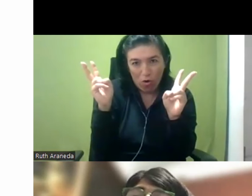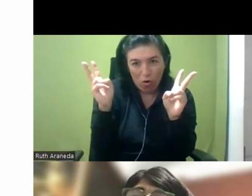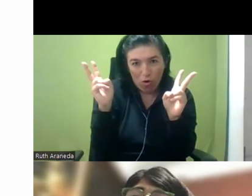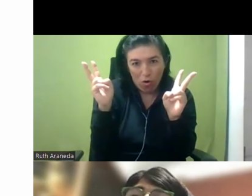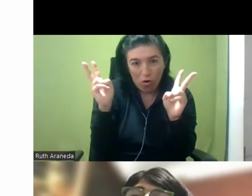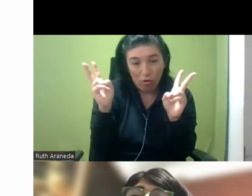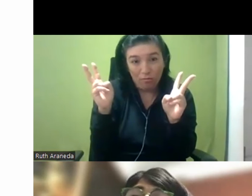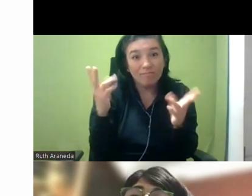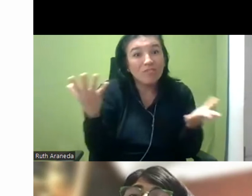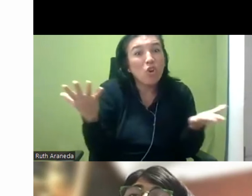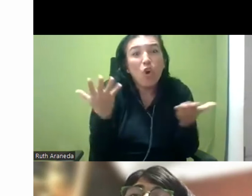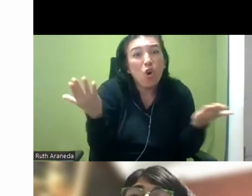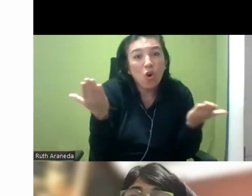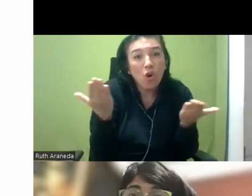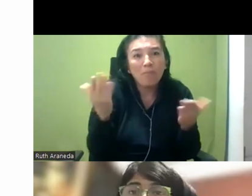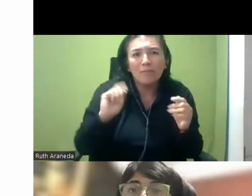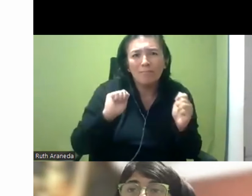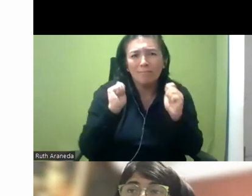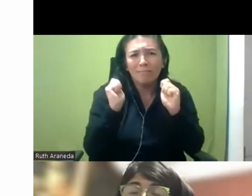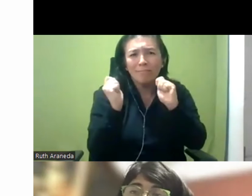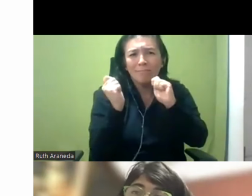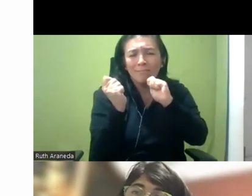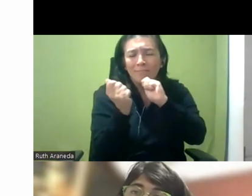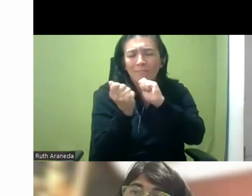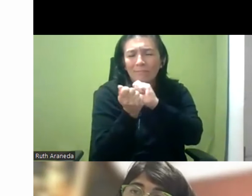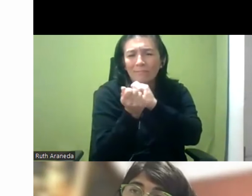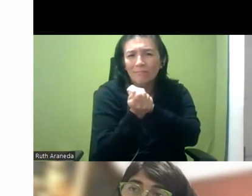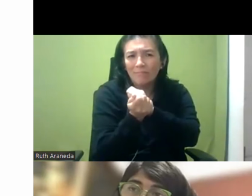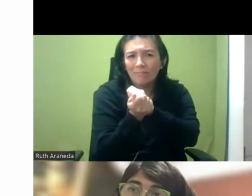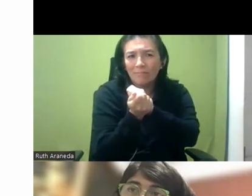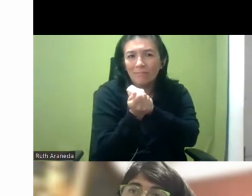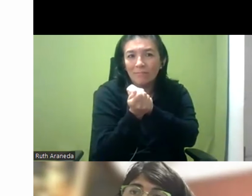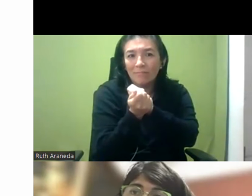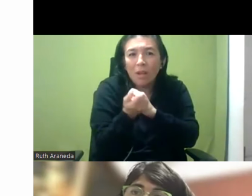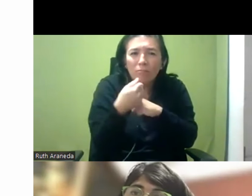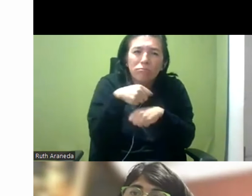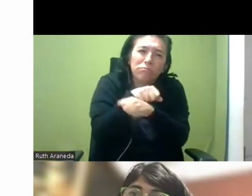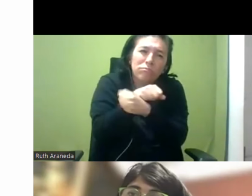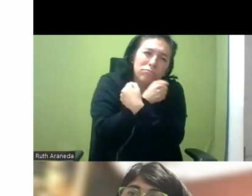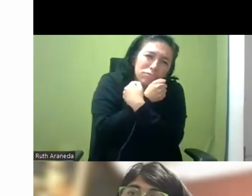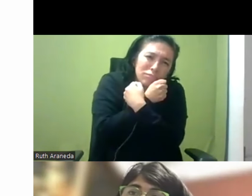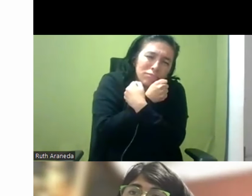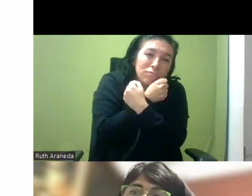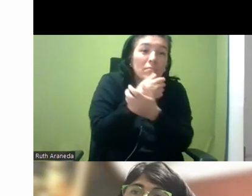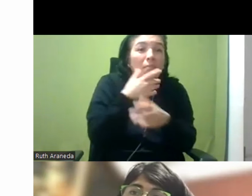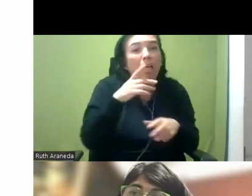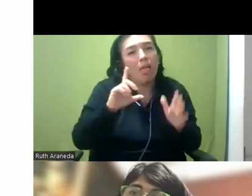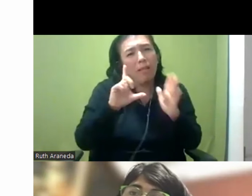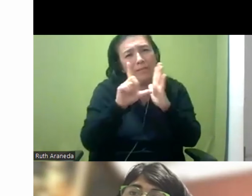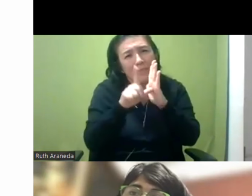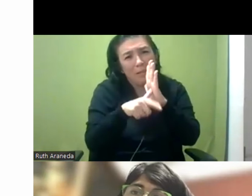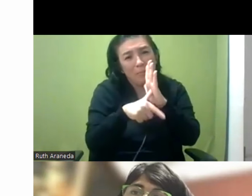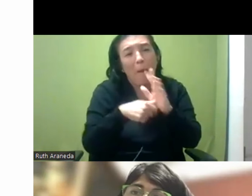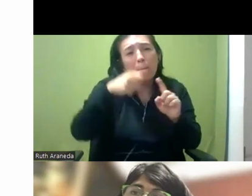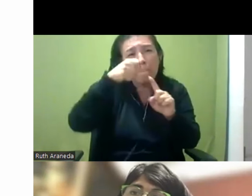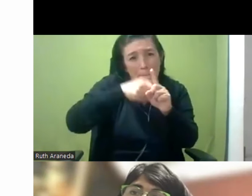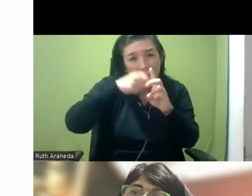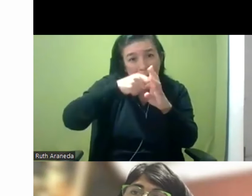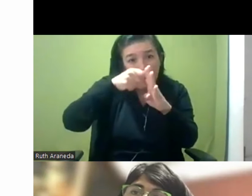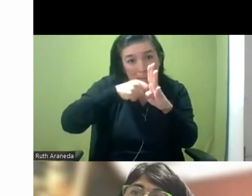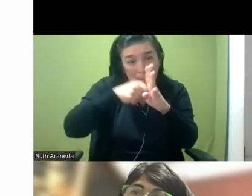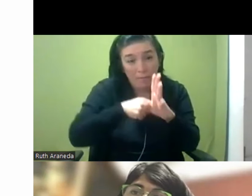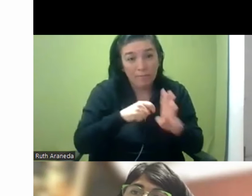Y este procedimiento de momificación tardaba, obviamente, varios meses, no era una